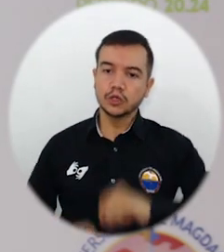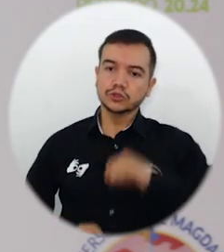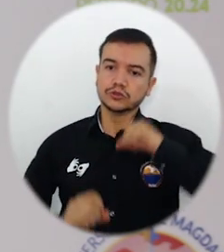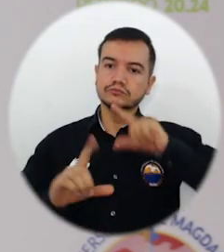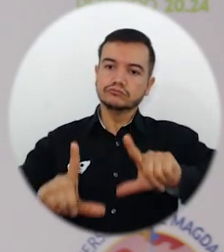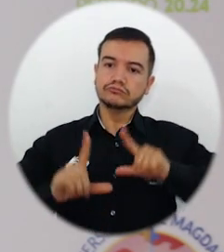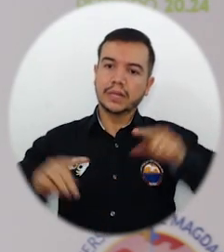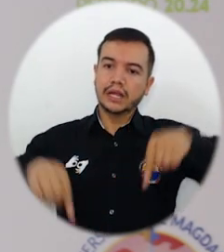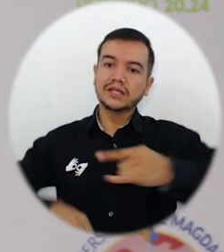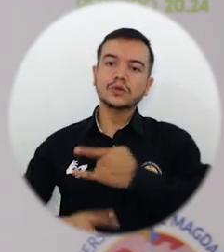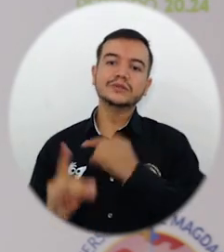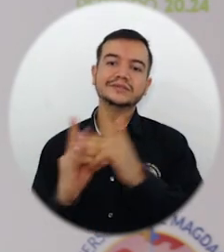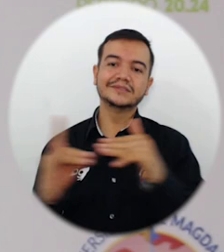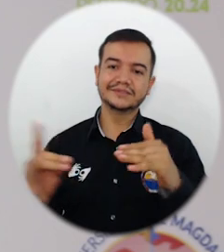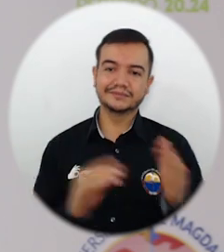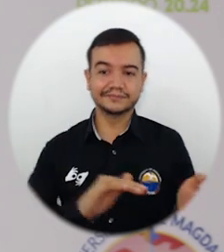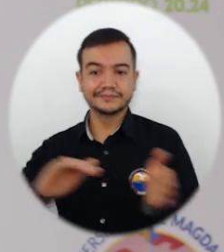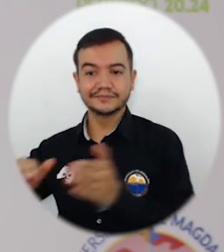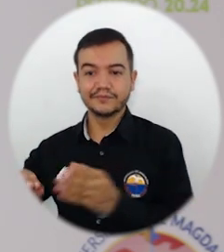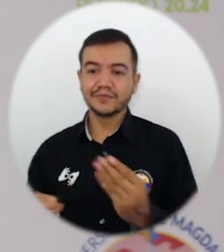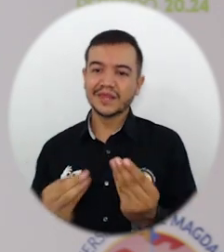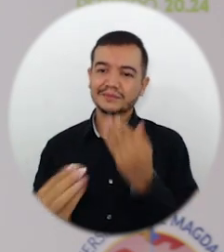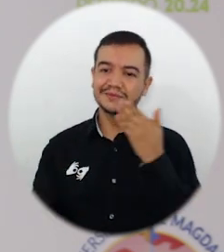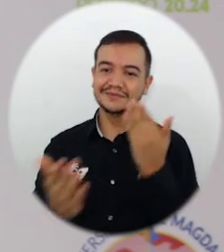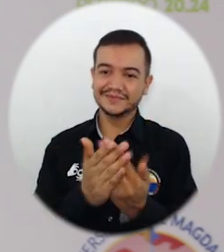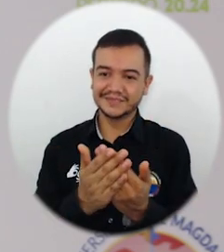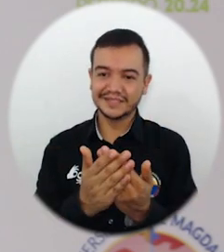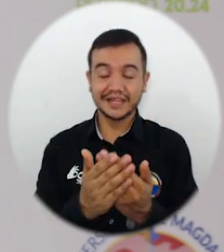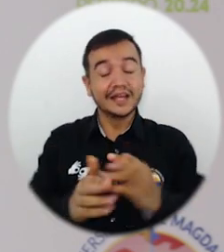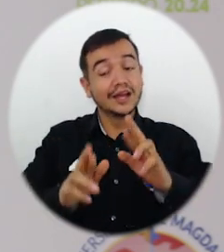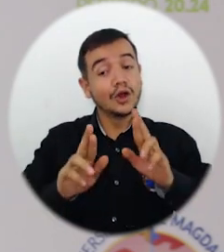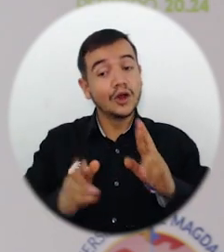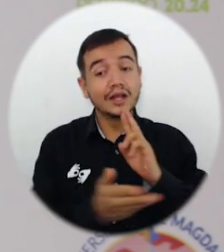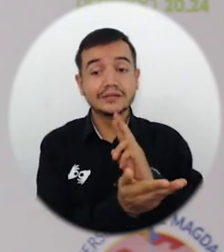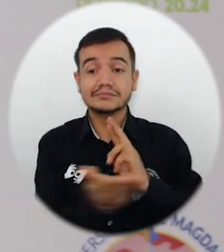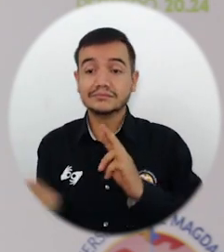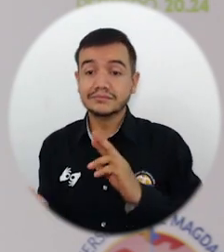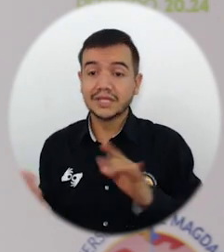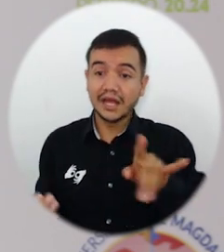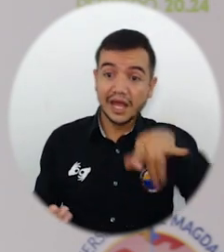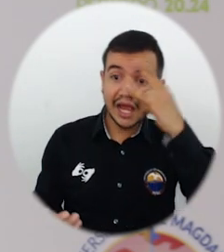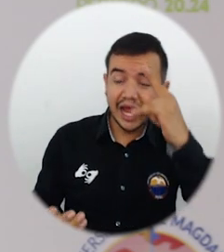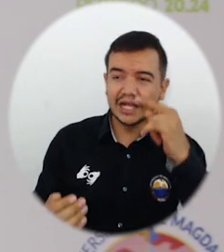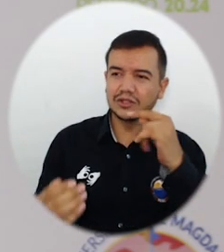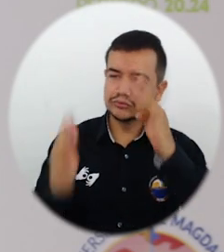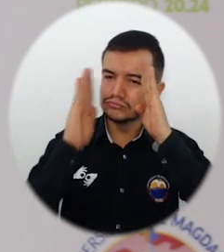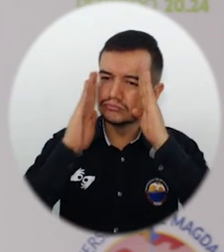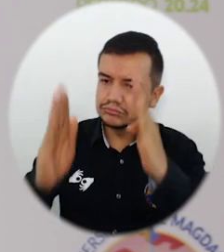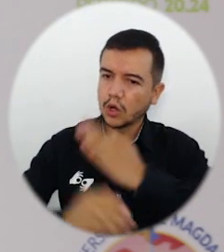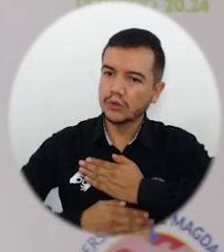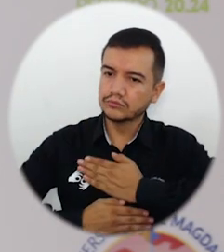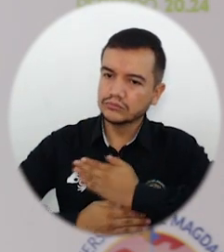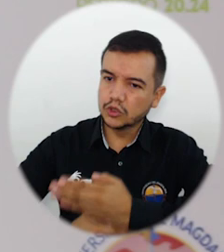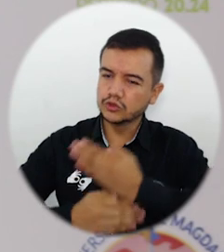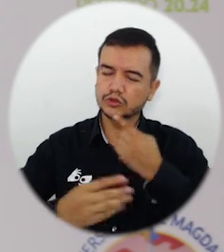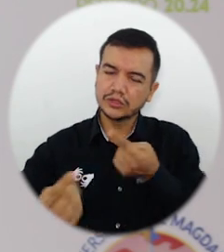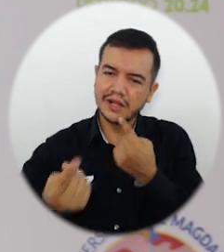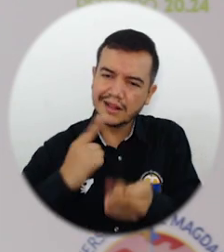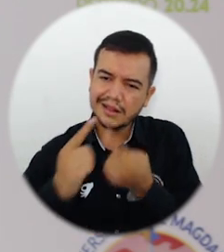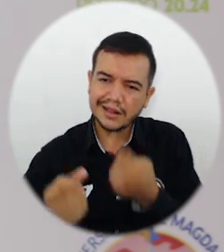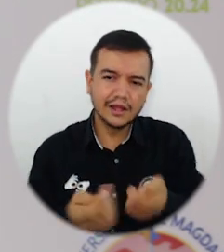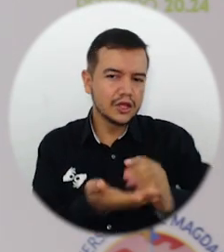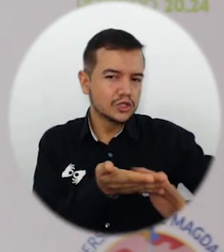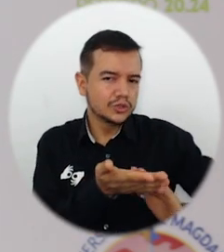la Universidad del Magdalena. Muchas gracias y espero seguir atento al diálogo, a las gestiones, a seguir